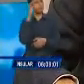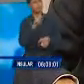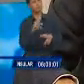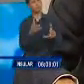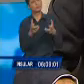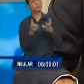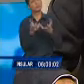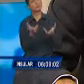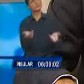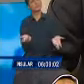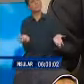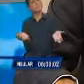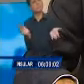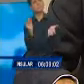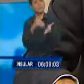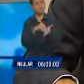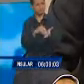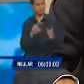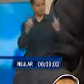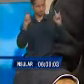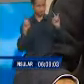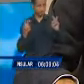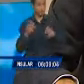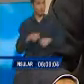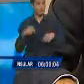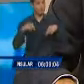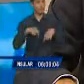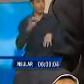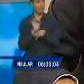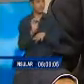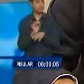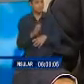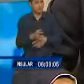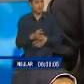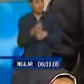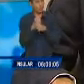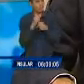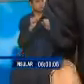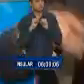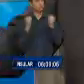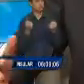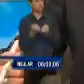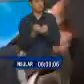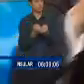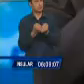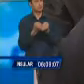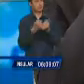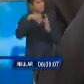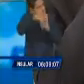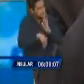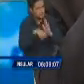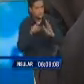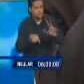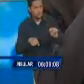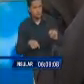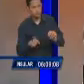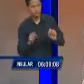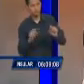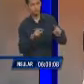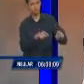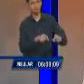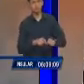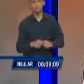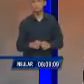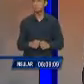ingrediente. El tema es, ¿la seguridad social ecuatoriana tiene un gran déficit actuarial o no lo tiene? Bueno,